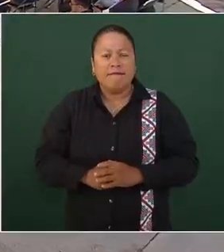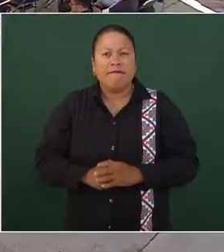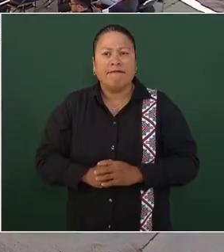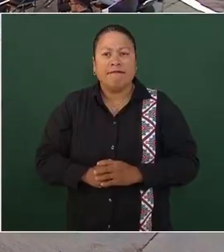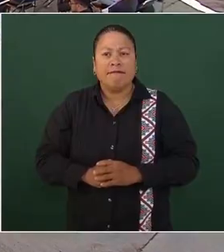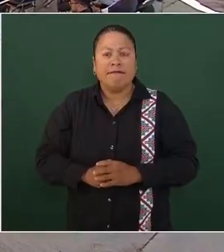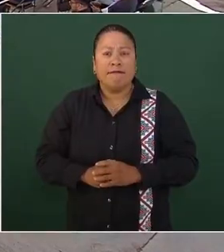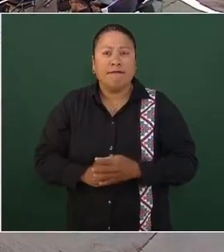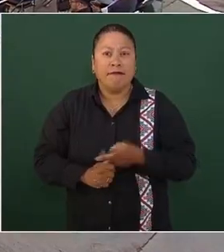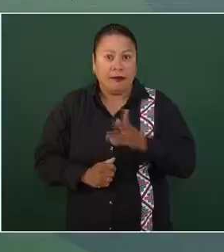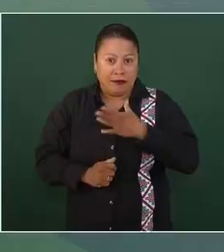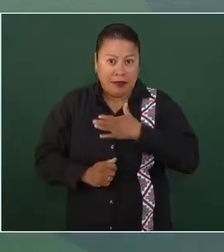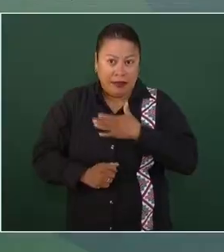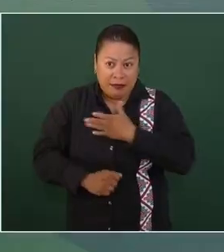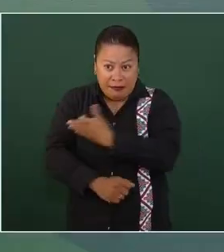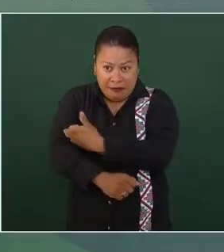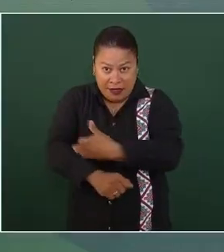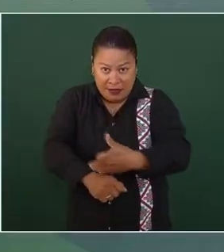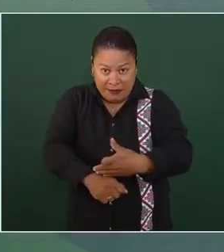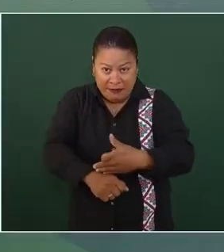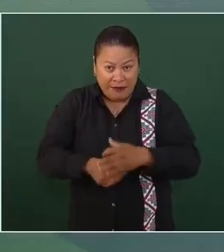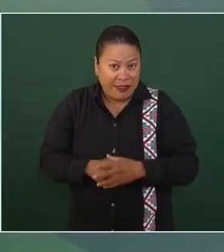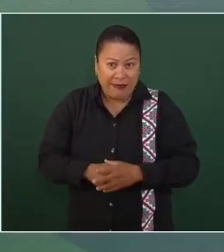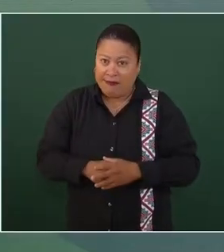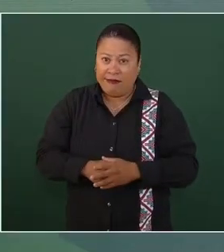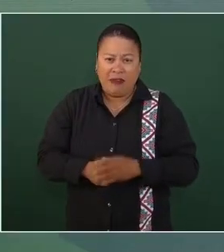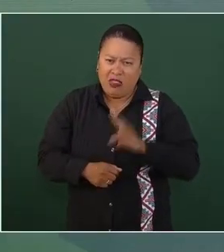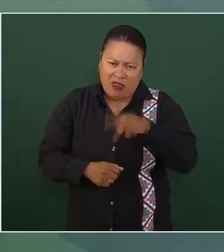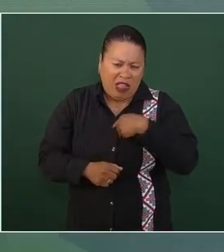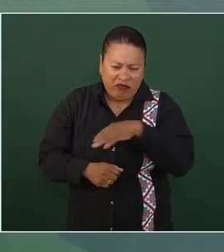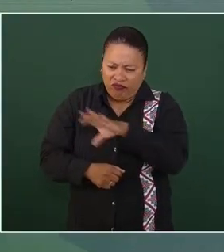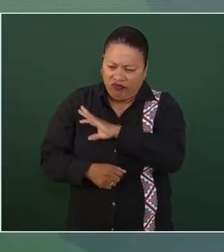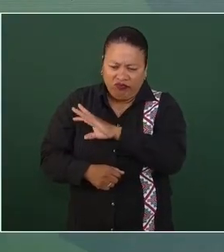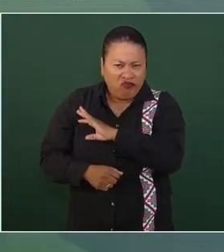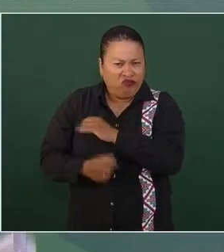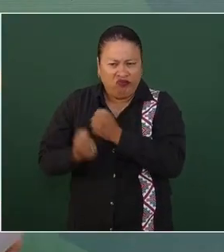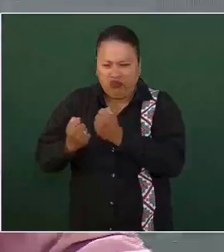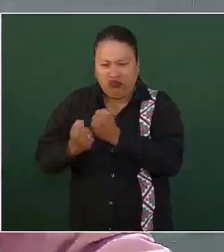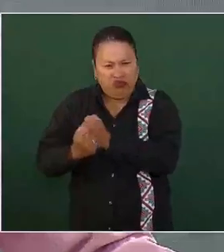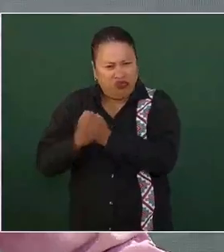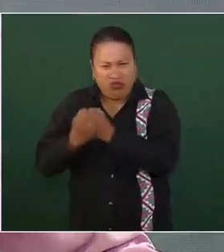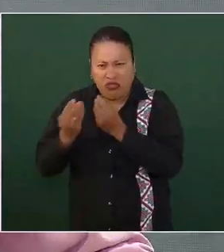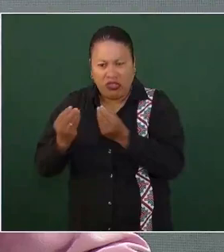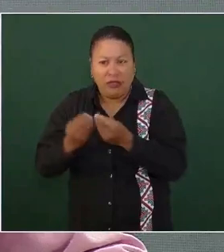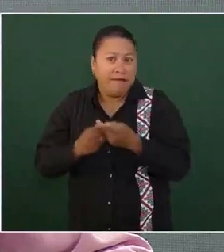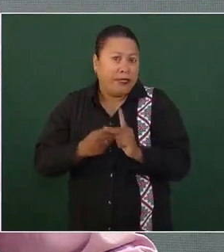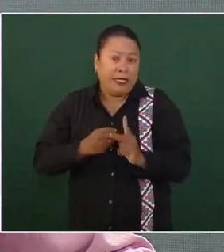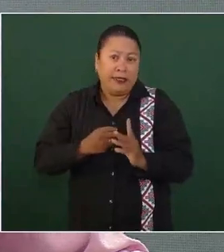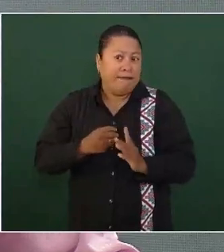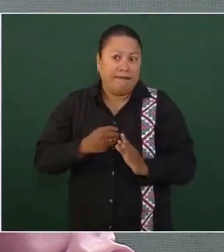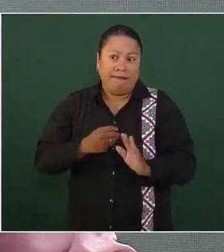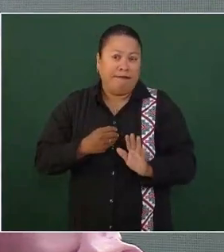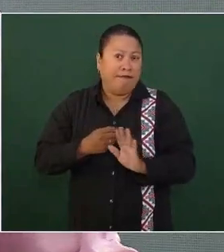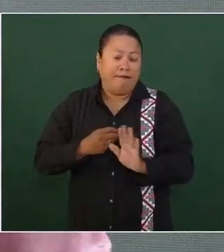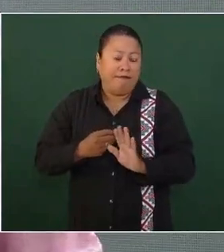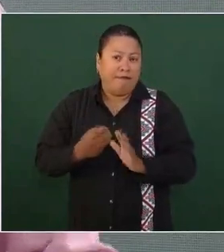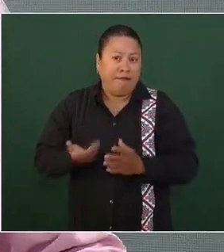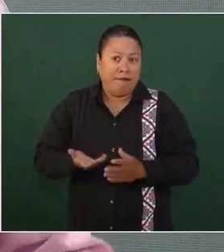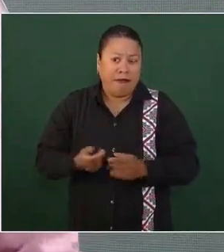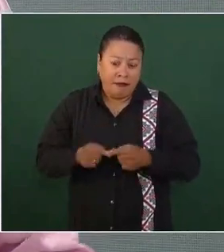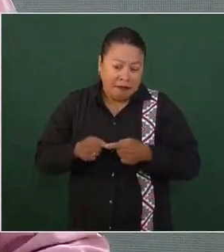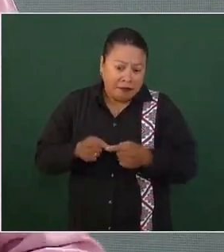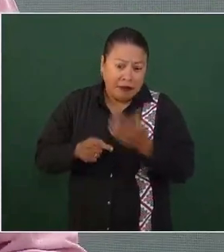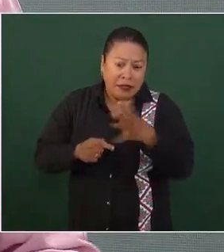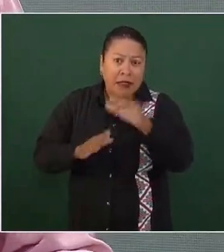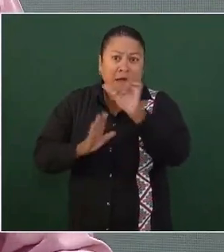pero mi familia no los quiero muchísimo pero ya en diez